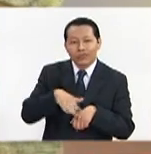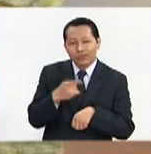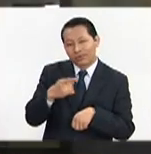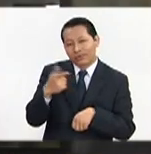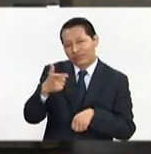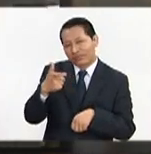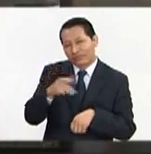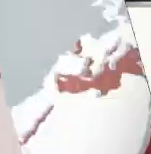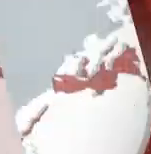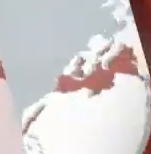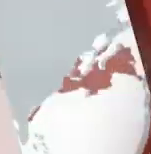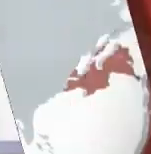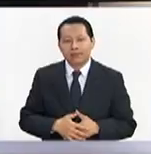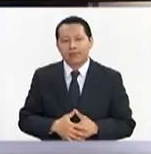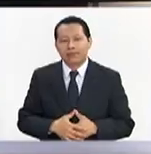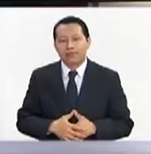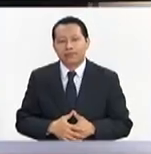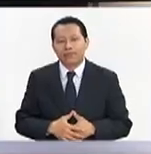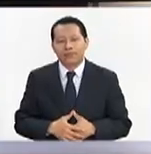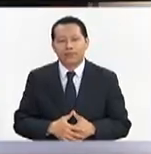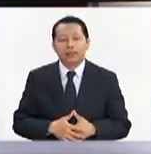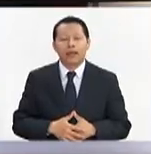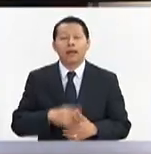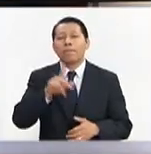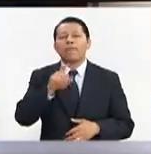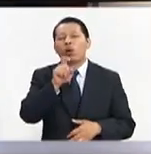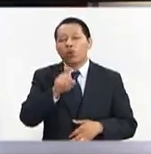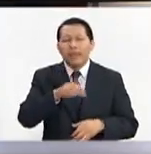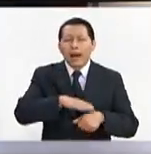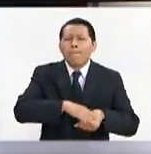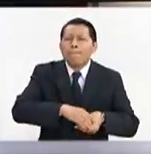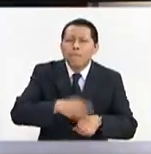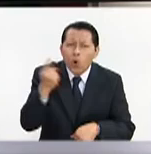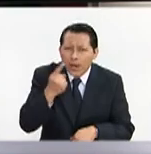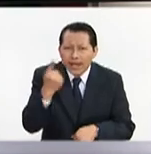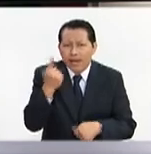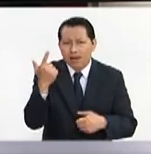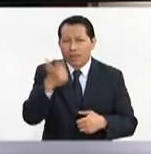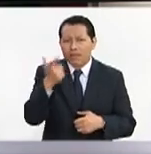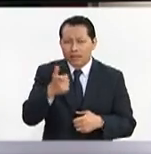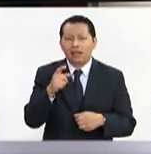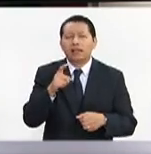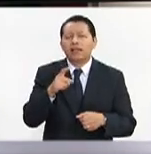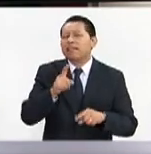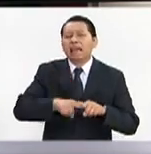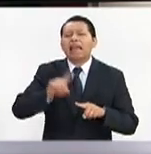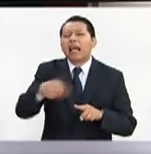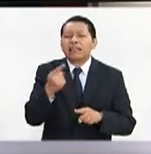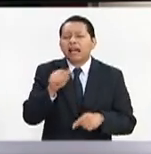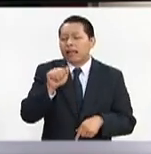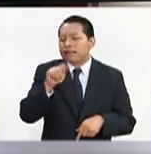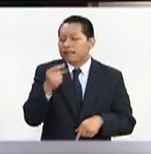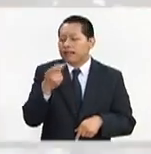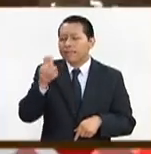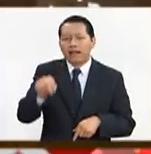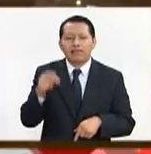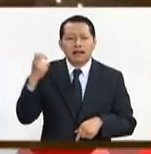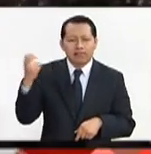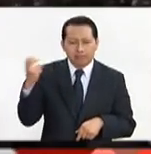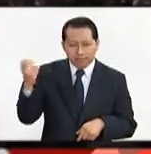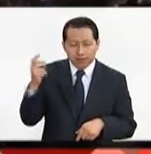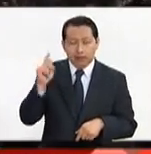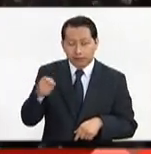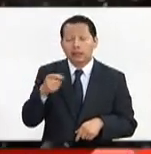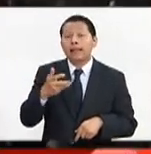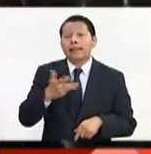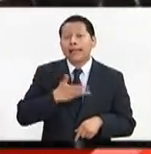disparos. Y la gran pregunta es, ¿por qué lo hizo? ¿Pero quién era Stephen Paddock? Stephen Craig Paddock